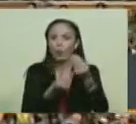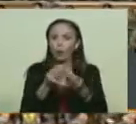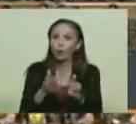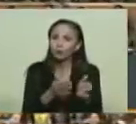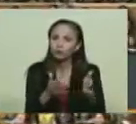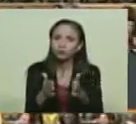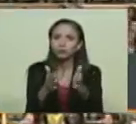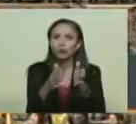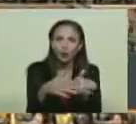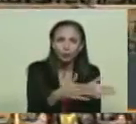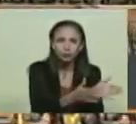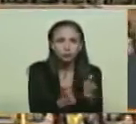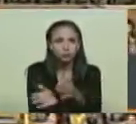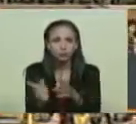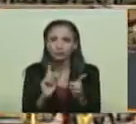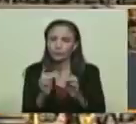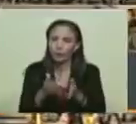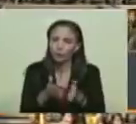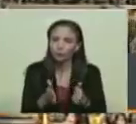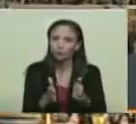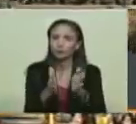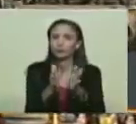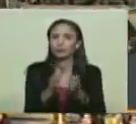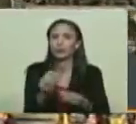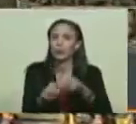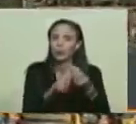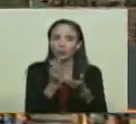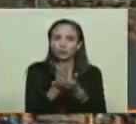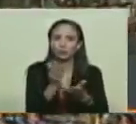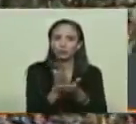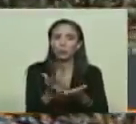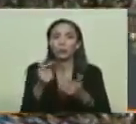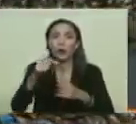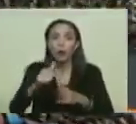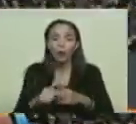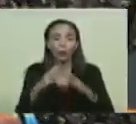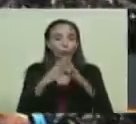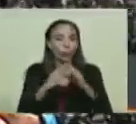Ha demostrado ser el camino siempre. Hoy por hoy tenemos